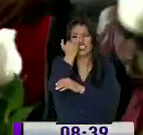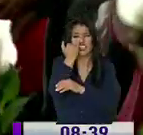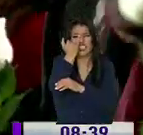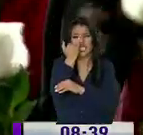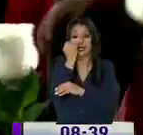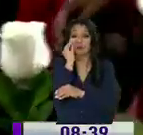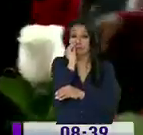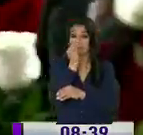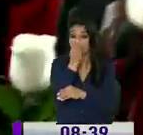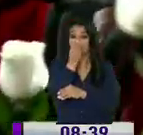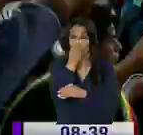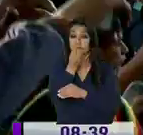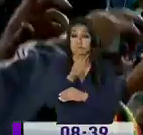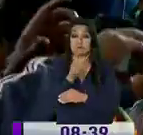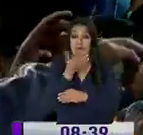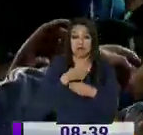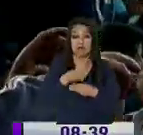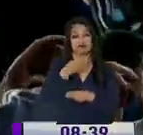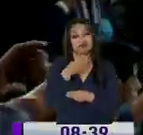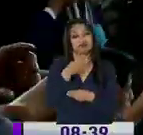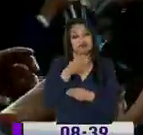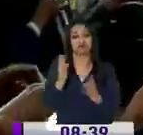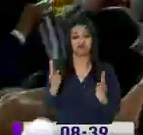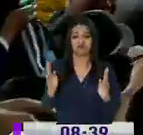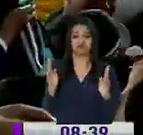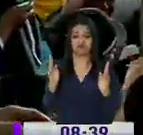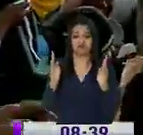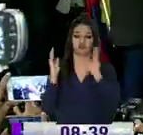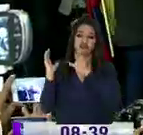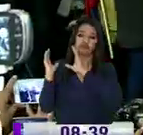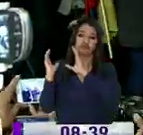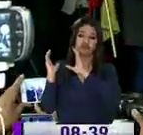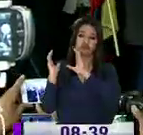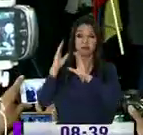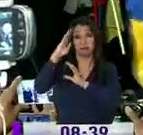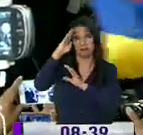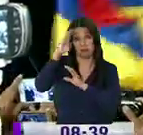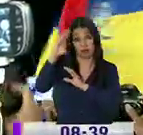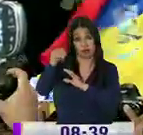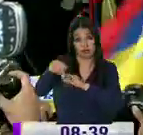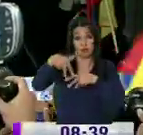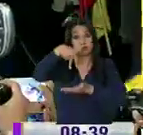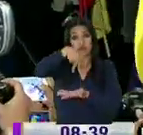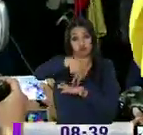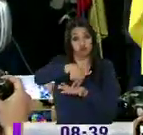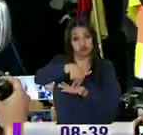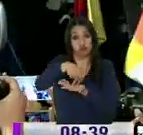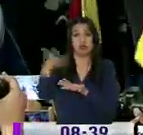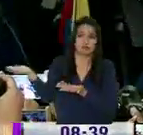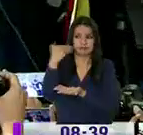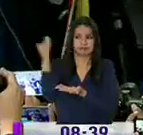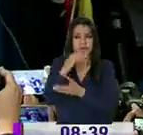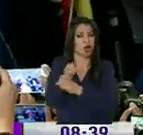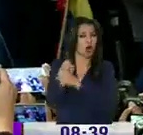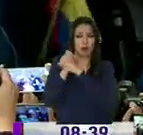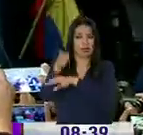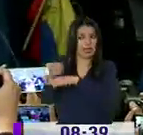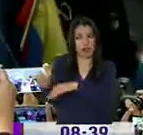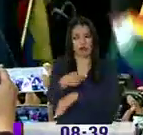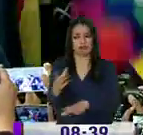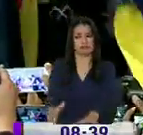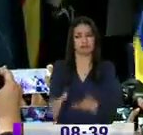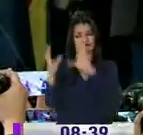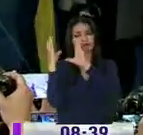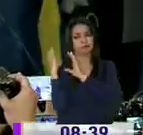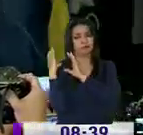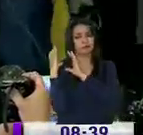flor blanca en la mano realizaban una calle de honor a su paso. Los policías que hasta ese momento se encontraban retenidos fueron obligados a